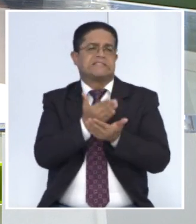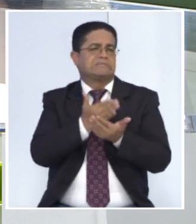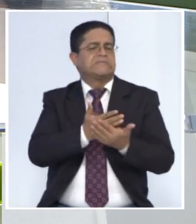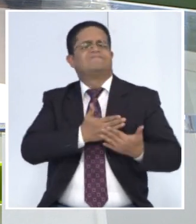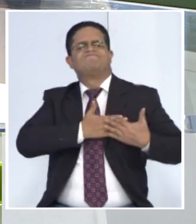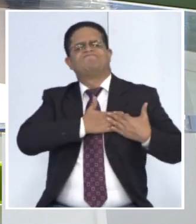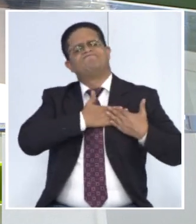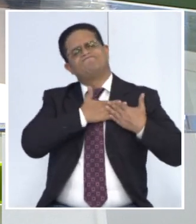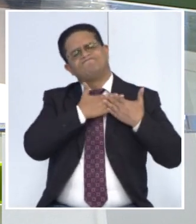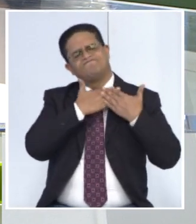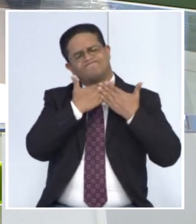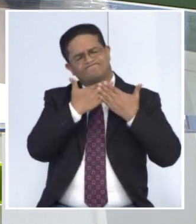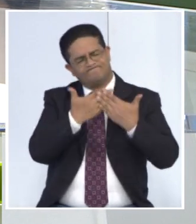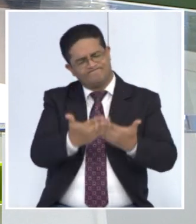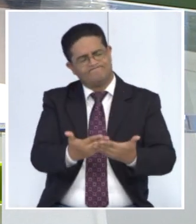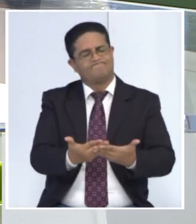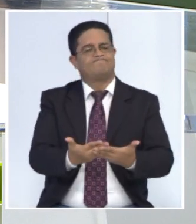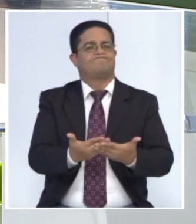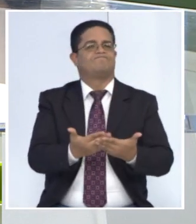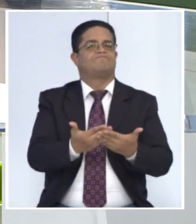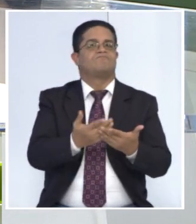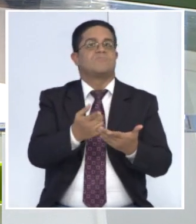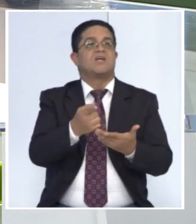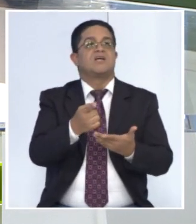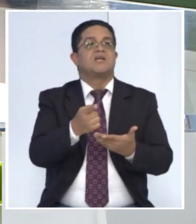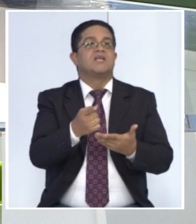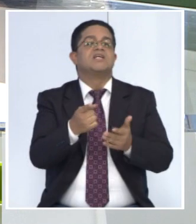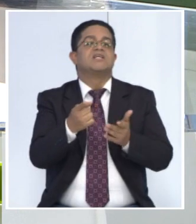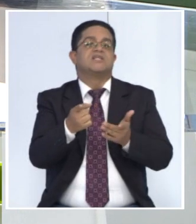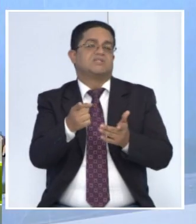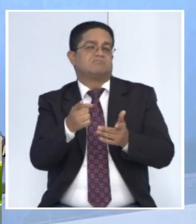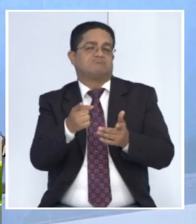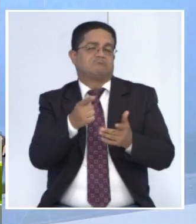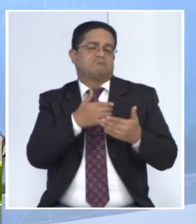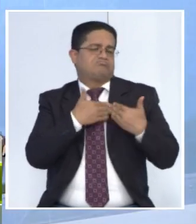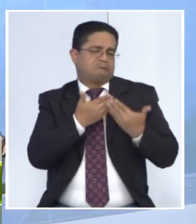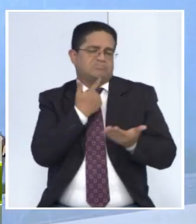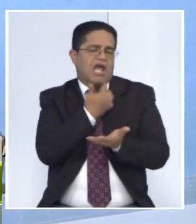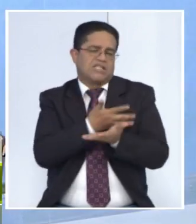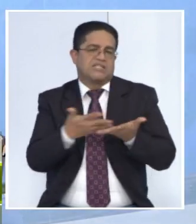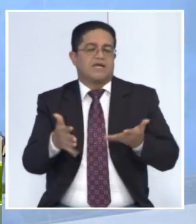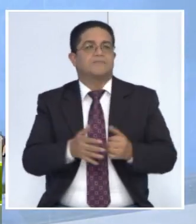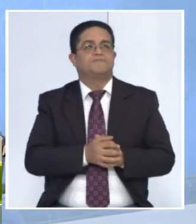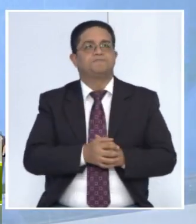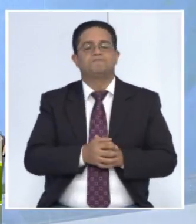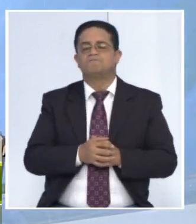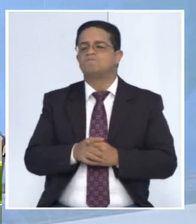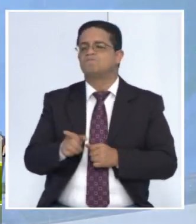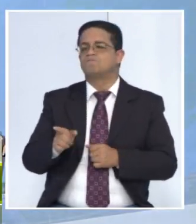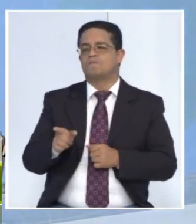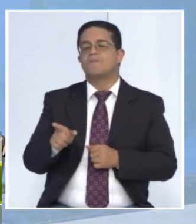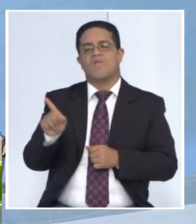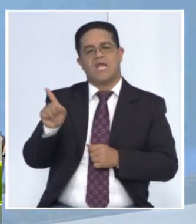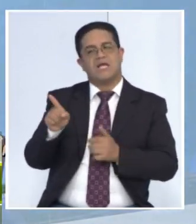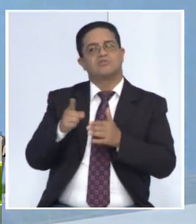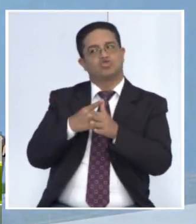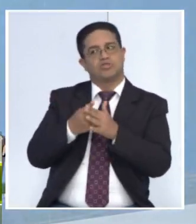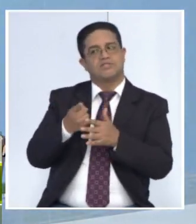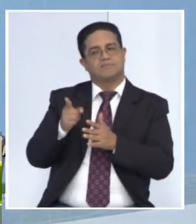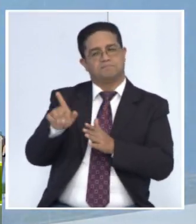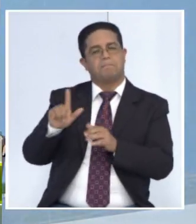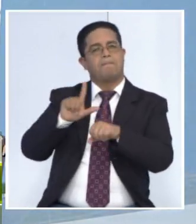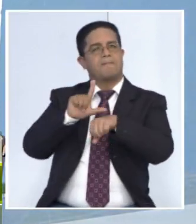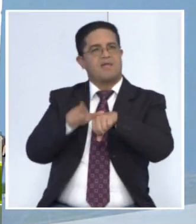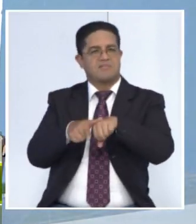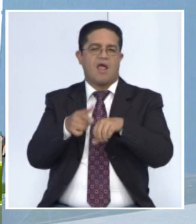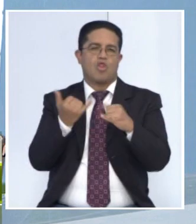100% de donación altruista, voluntaria y repetida de sangre. Hacia allá debemos ir. Vamos a ir hacia ese entorno, doctora, pero vámonos